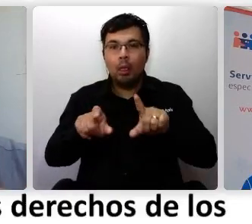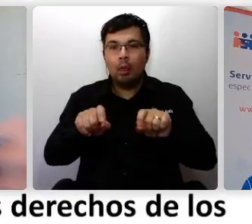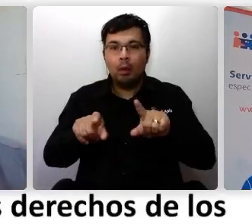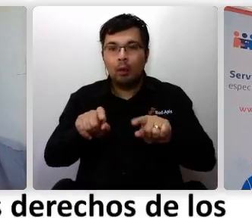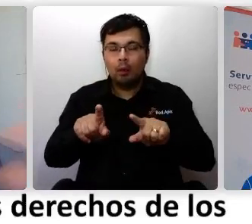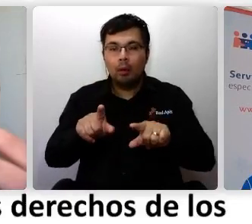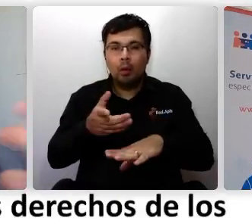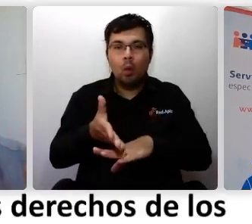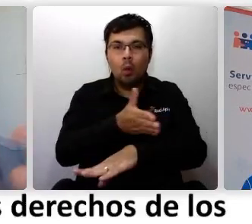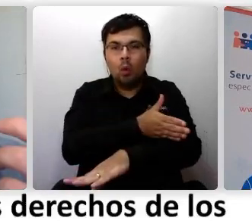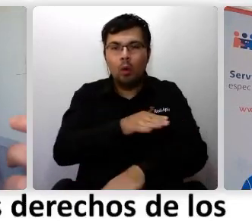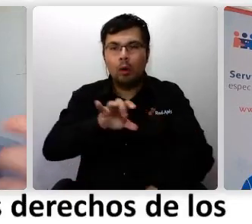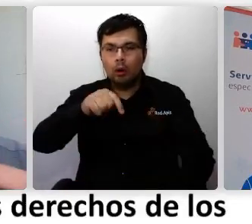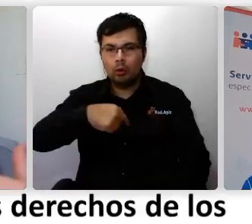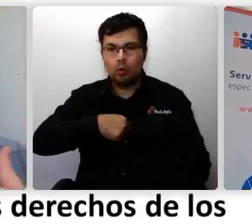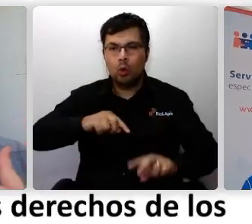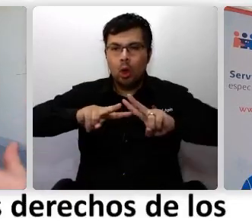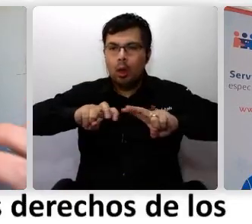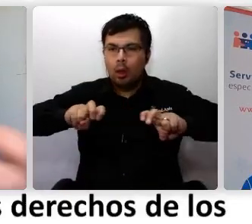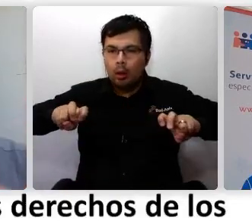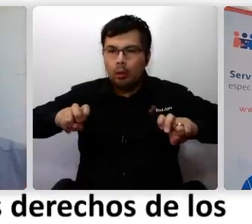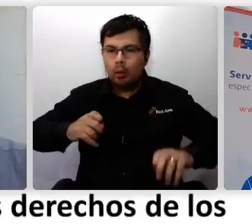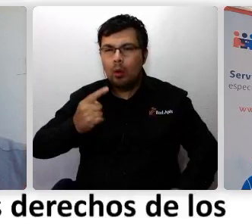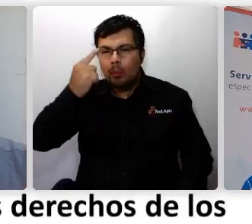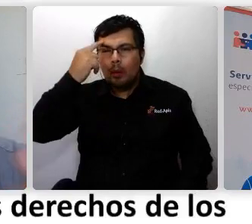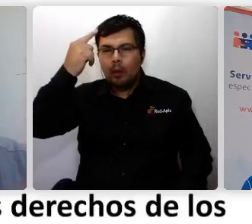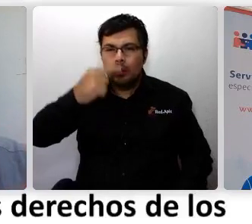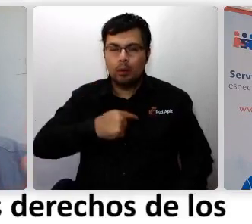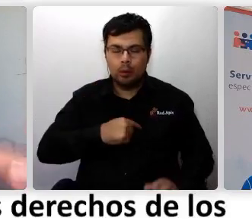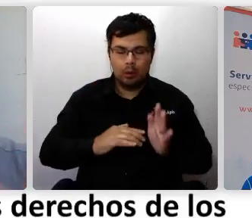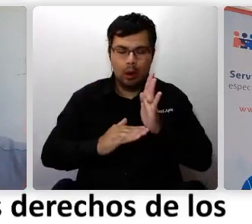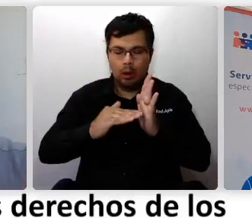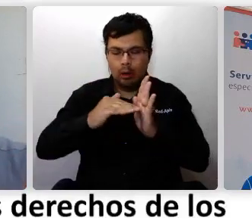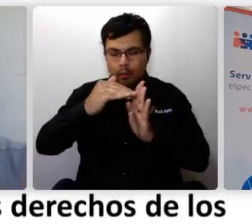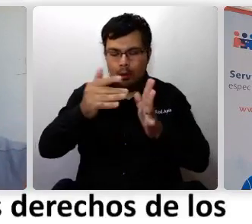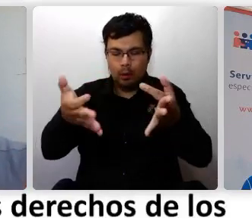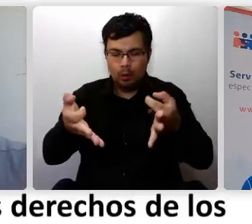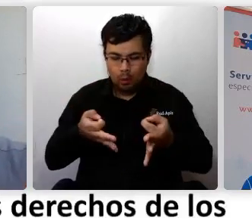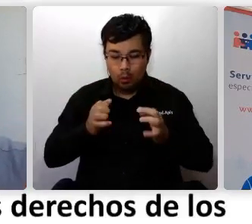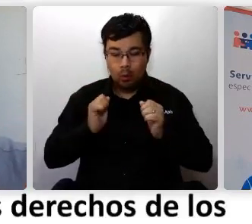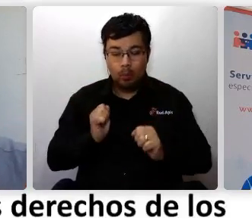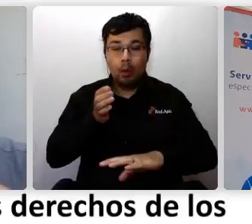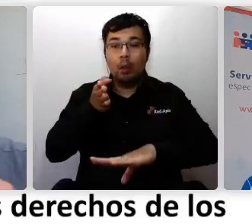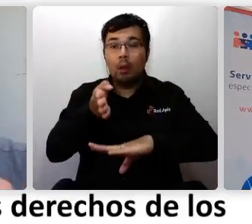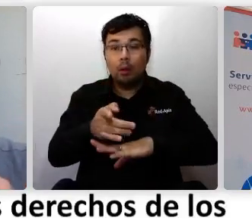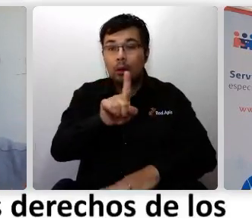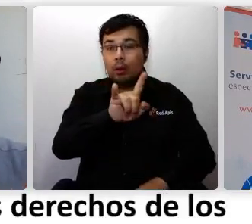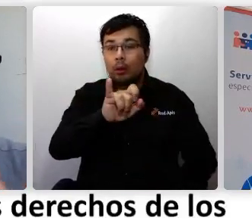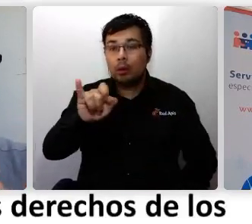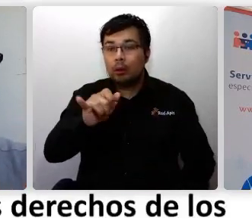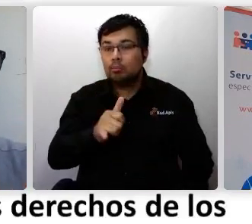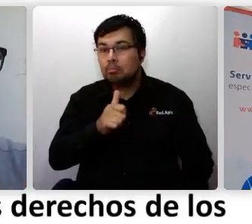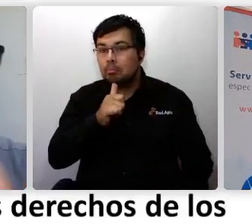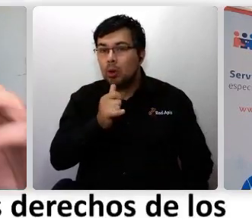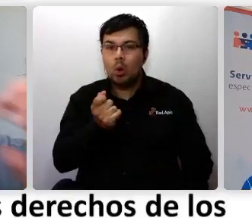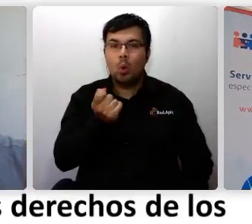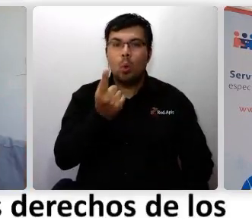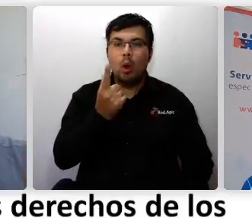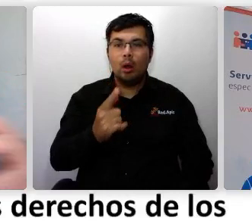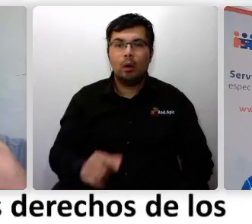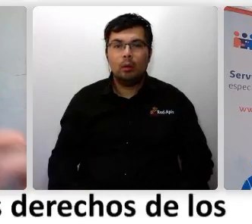¿O diferenciar o esgrimir si a nivel del contador o la contadora puedo ir yo a impuesto interno a solucionar? ¿Cuál sería como